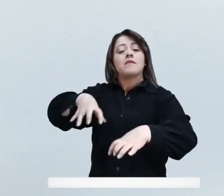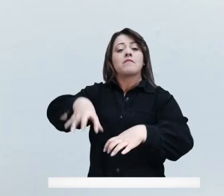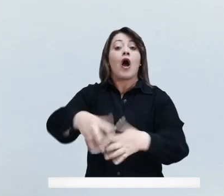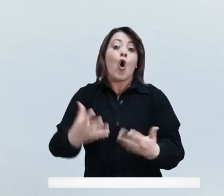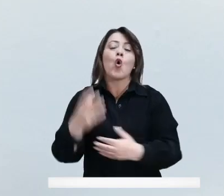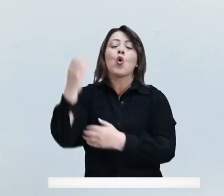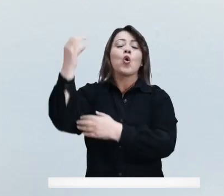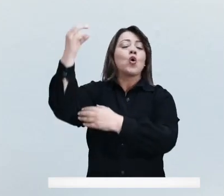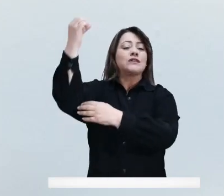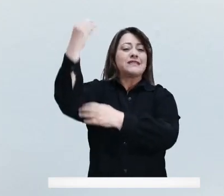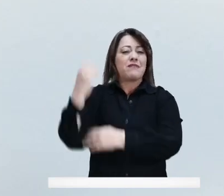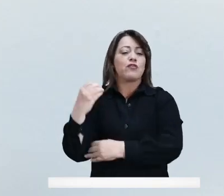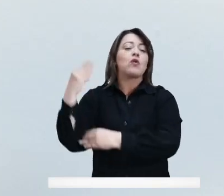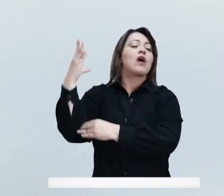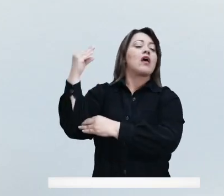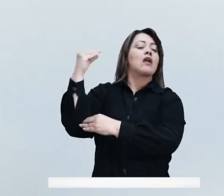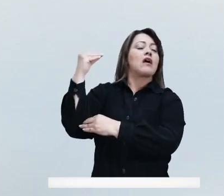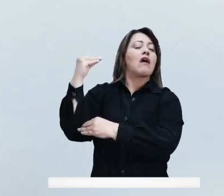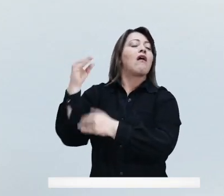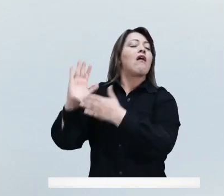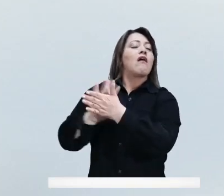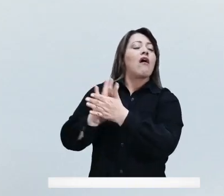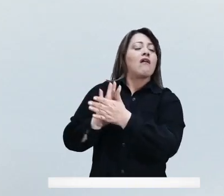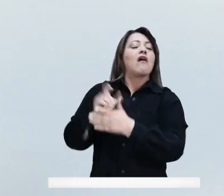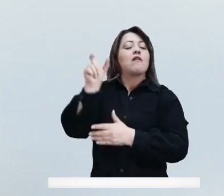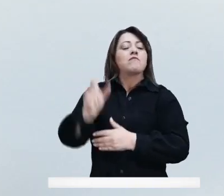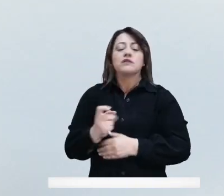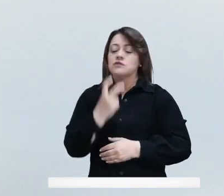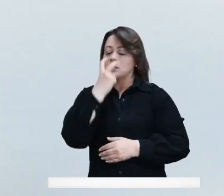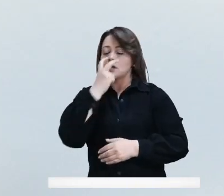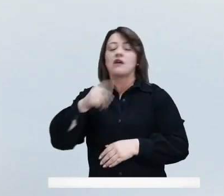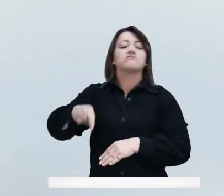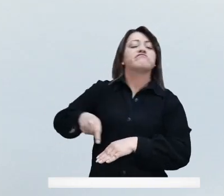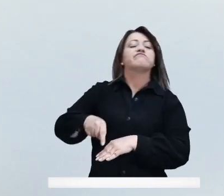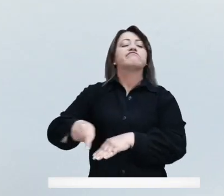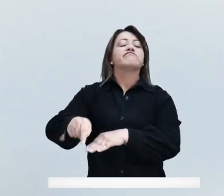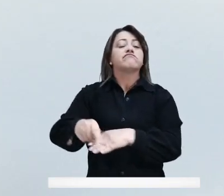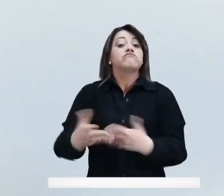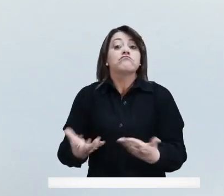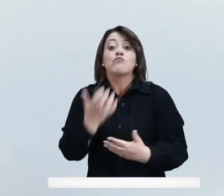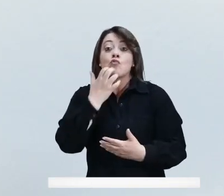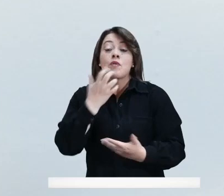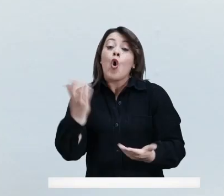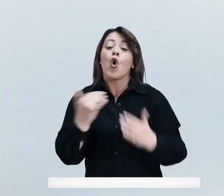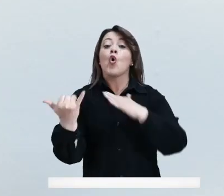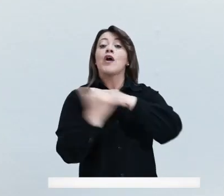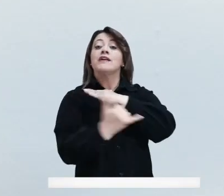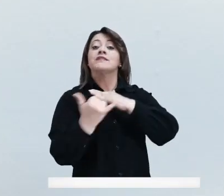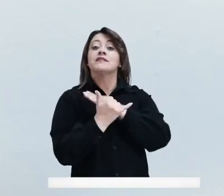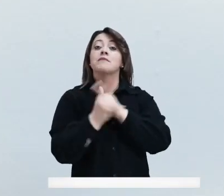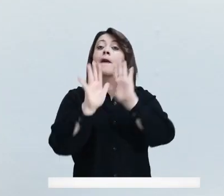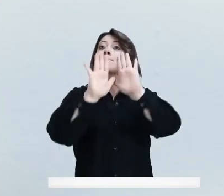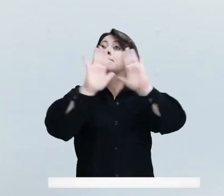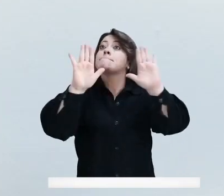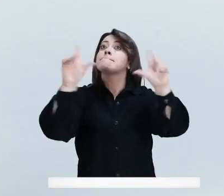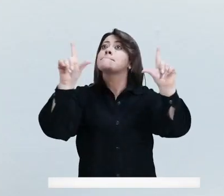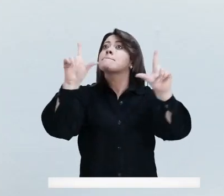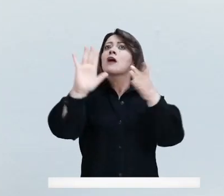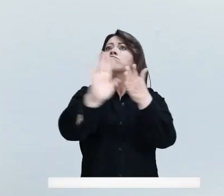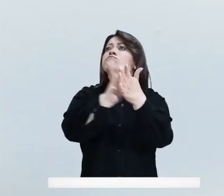tengamos los semáforos con ayudas de voz para que la gente lo pueda usar, que en el SITP también tengan